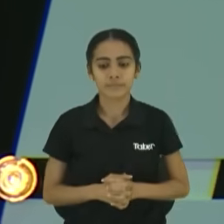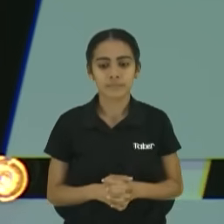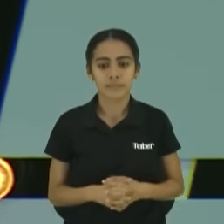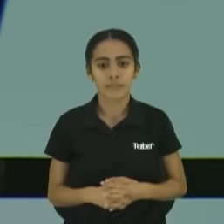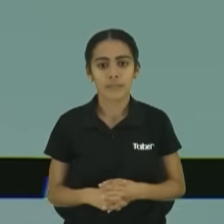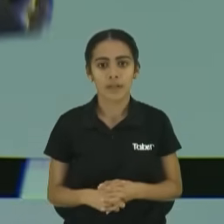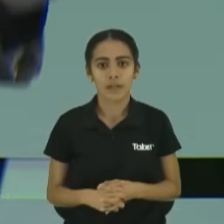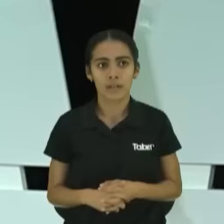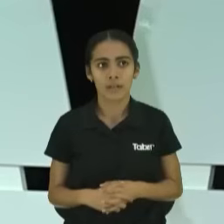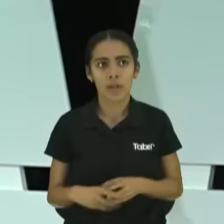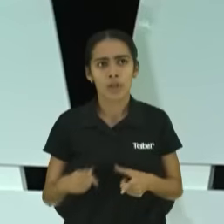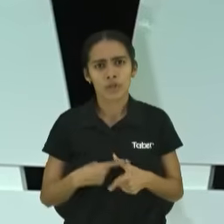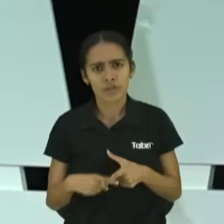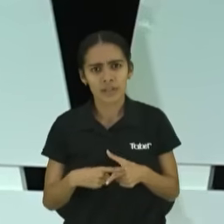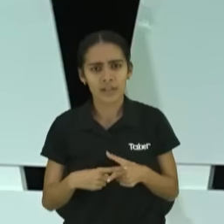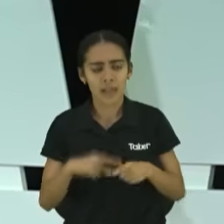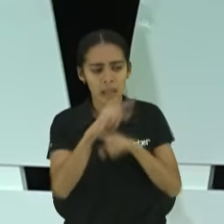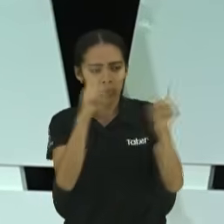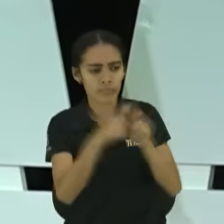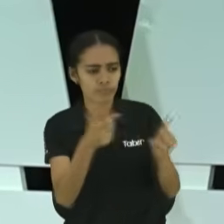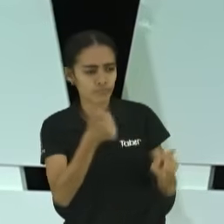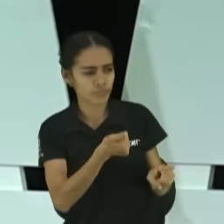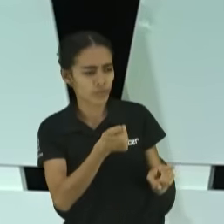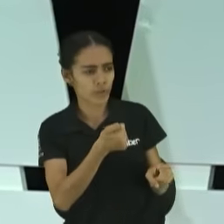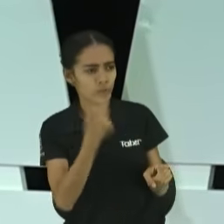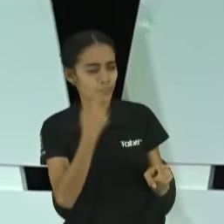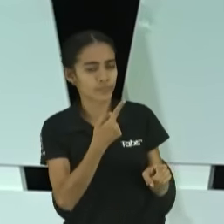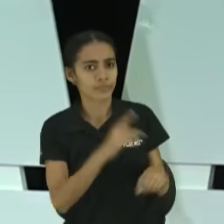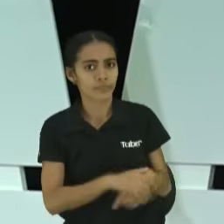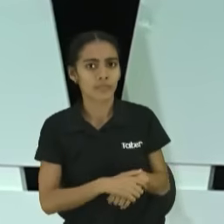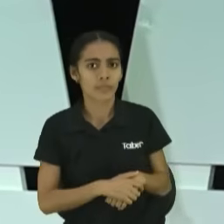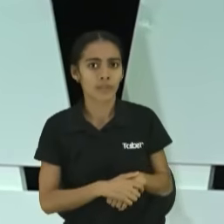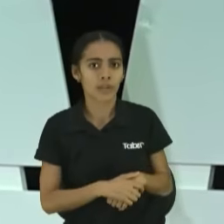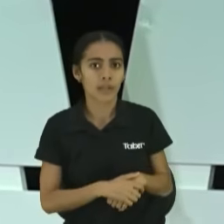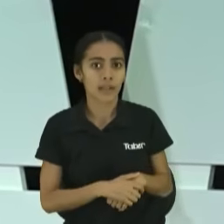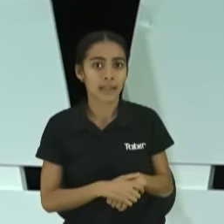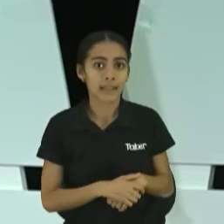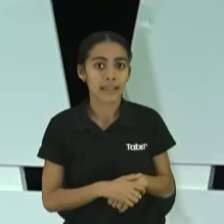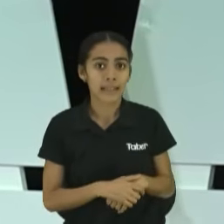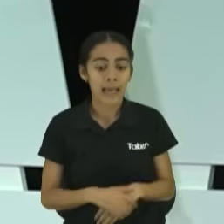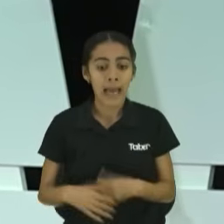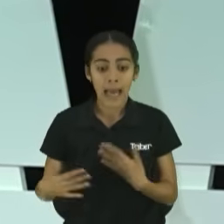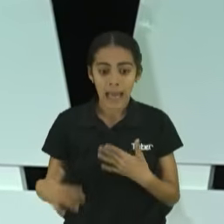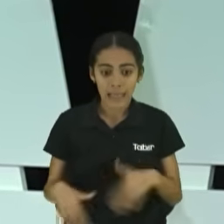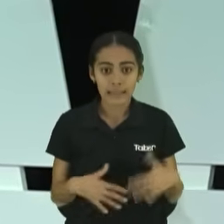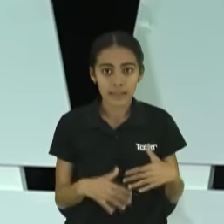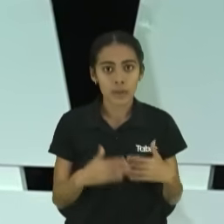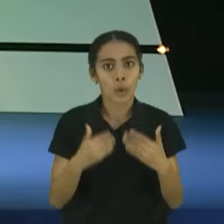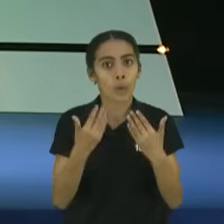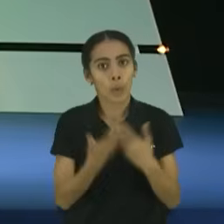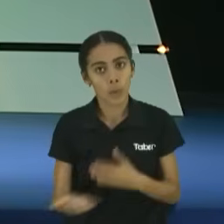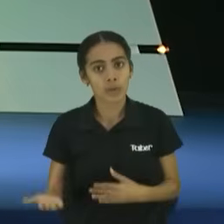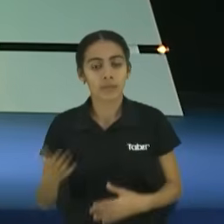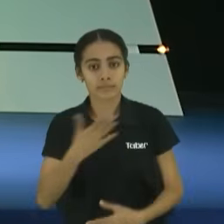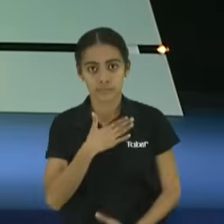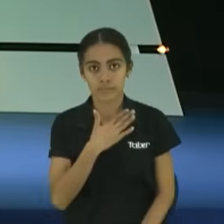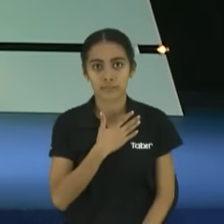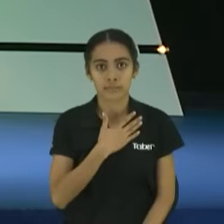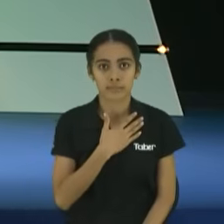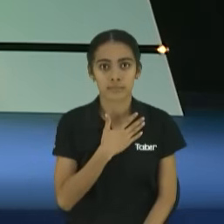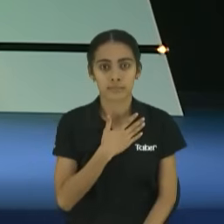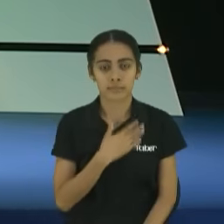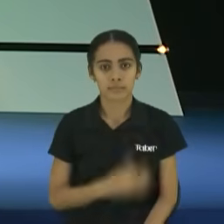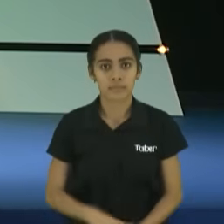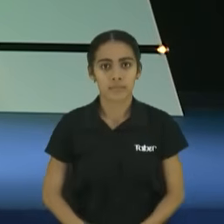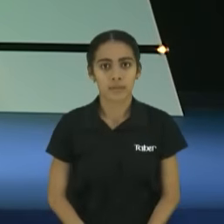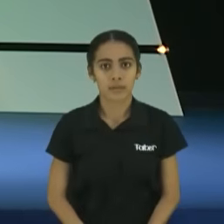Entonces lo tuve en un programa de tele y me dijo que él haría ciertas cosas conmigo, como truco, no quiero